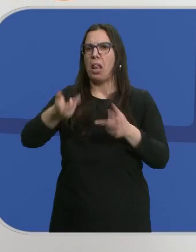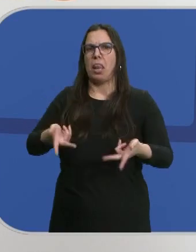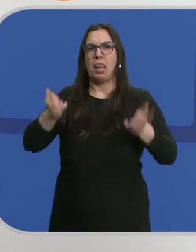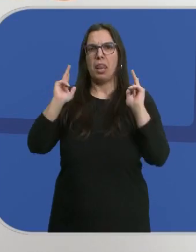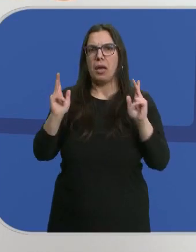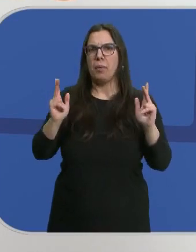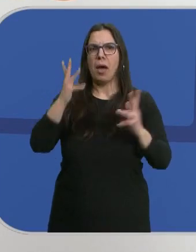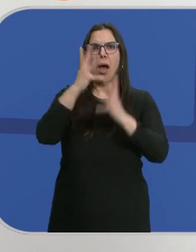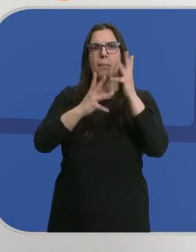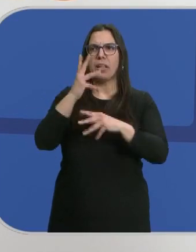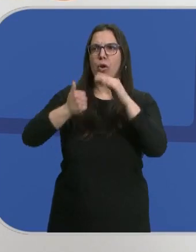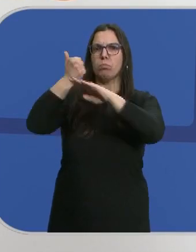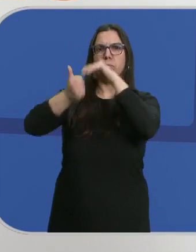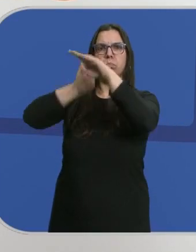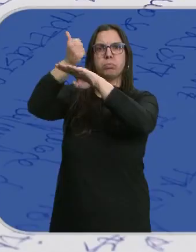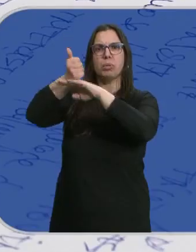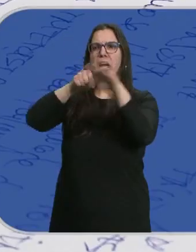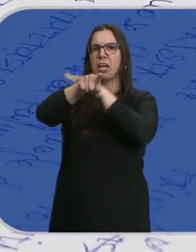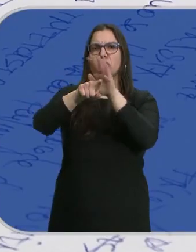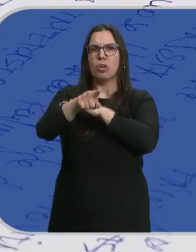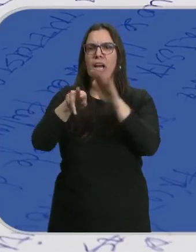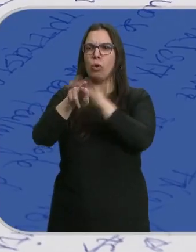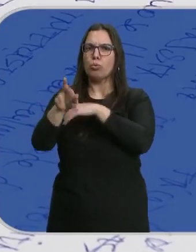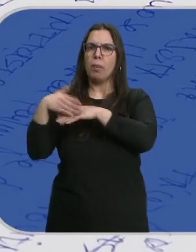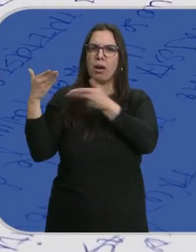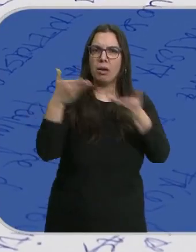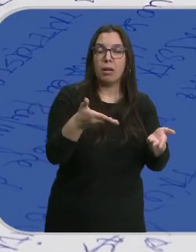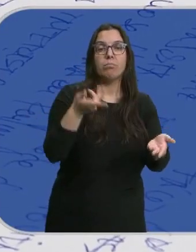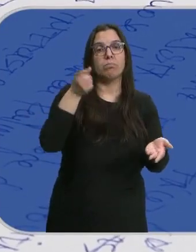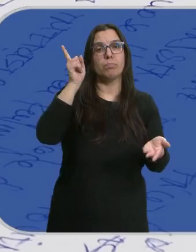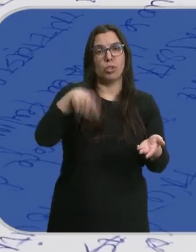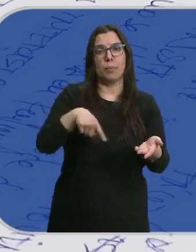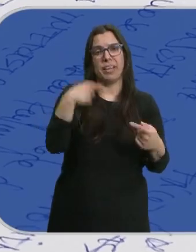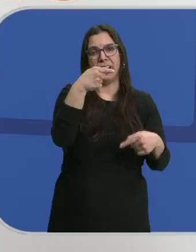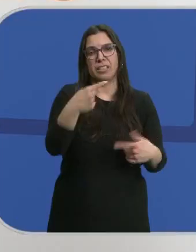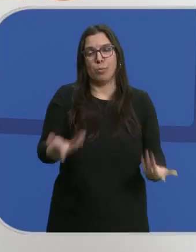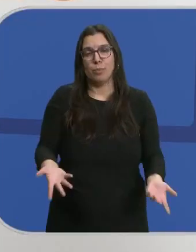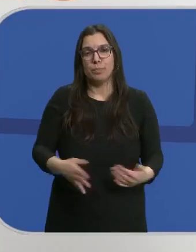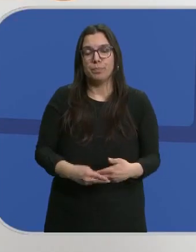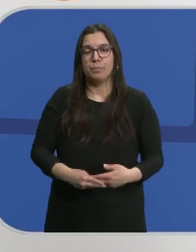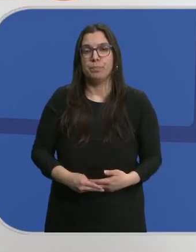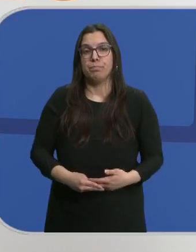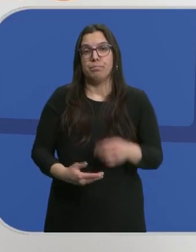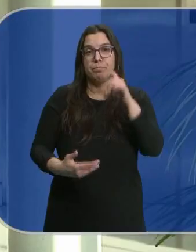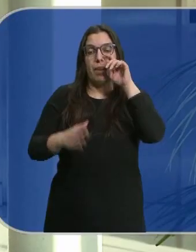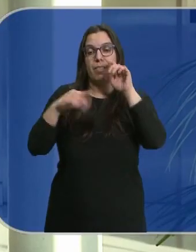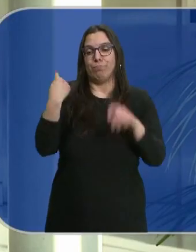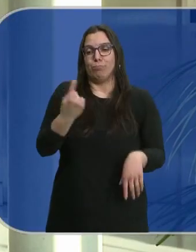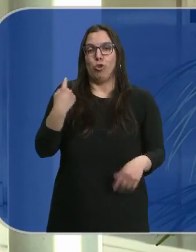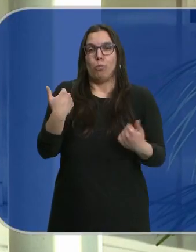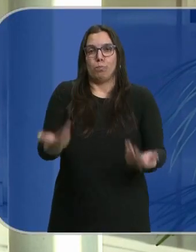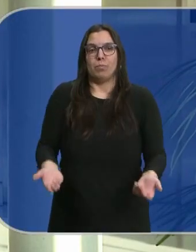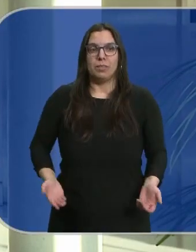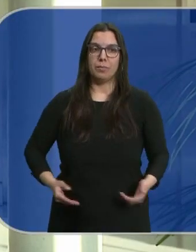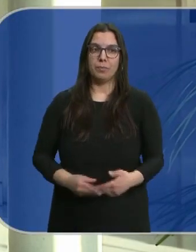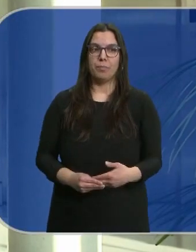a las puertas de las administraciones superiores y gestionar recursos. Pero también con sombras. Una mayor soledad. Tienen